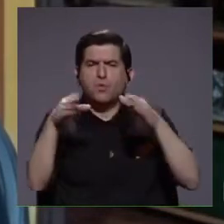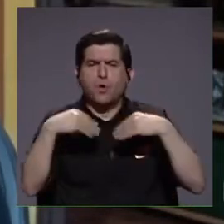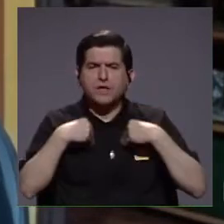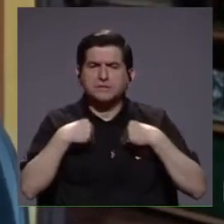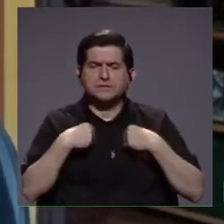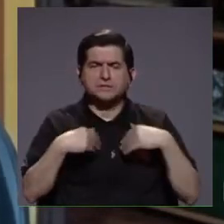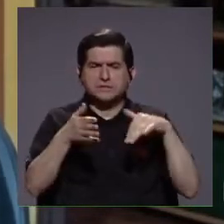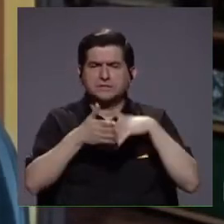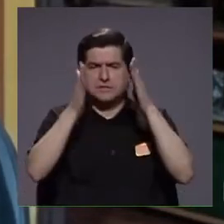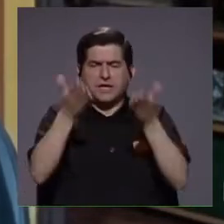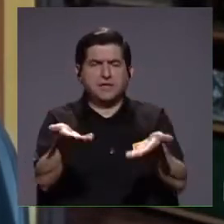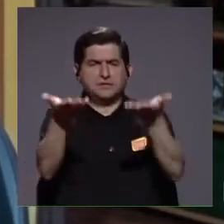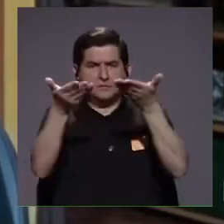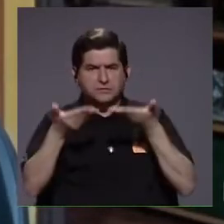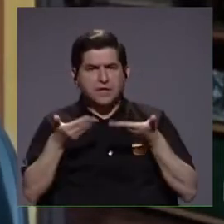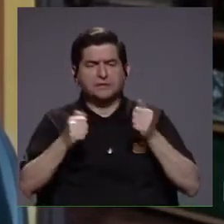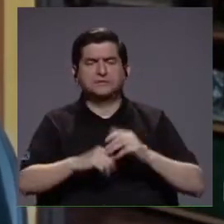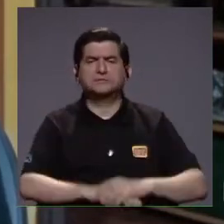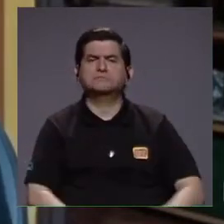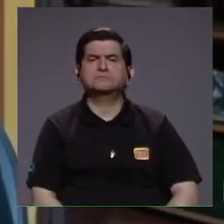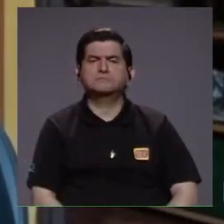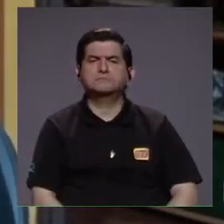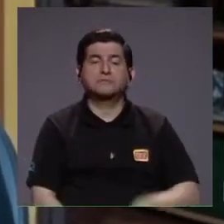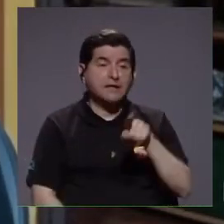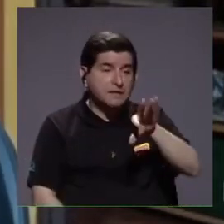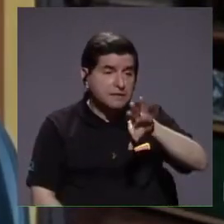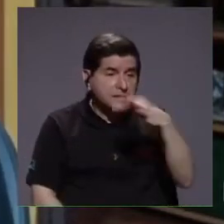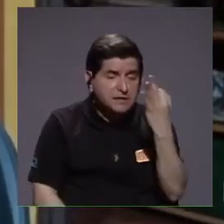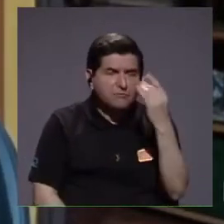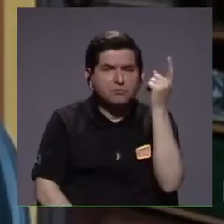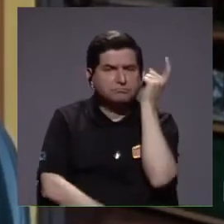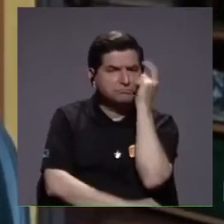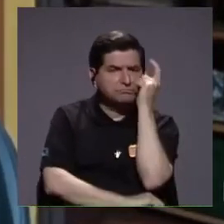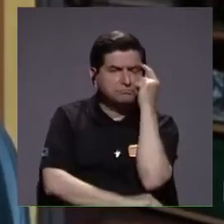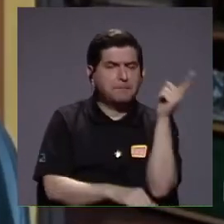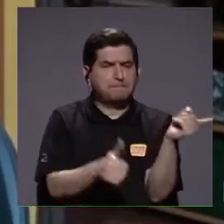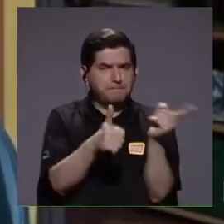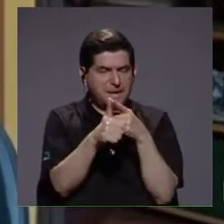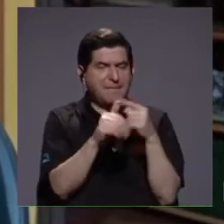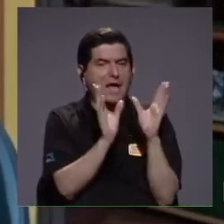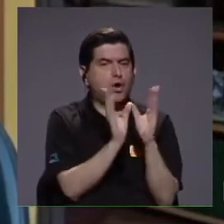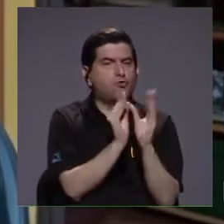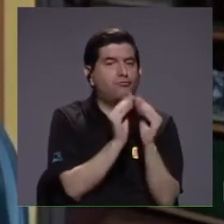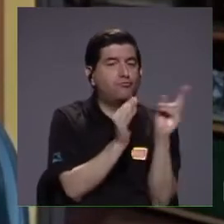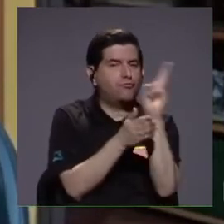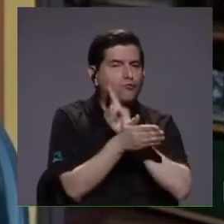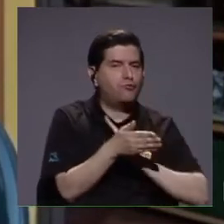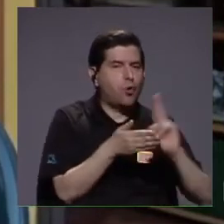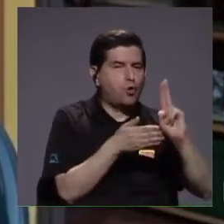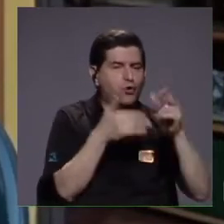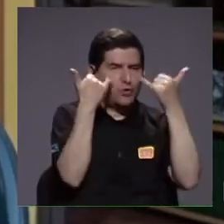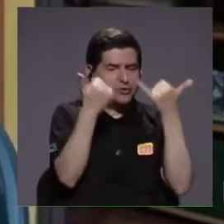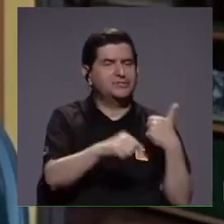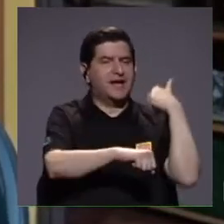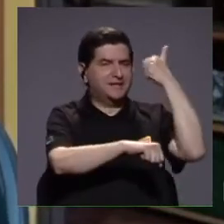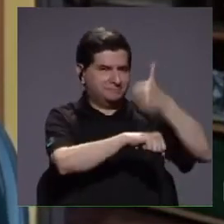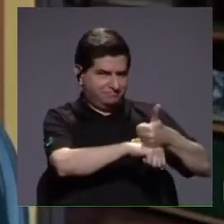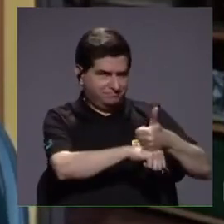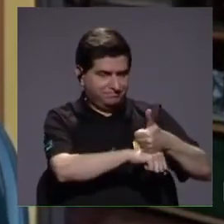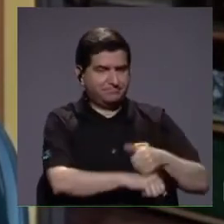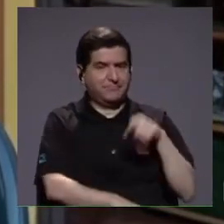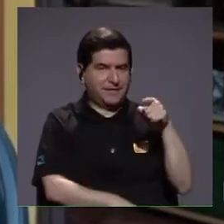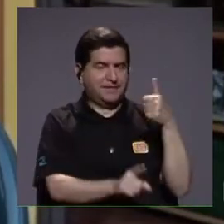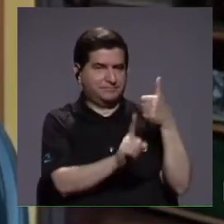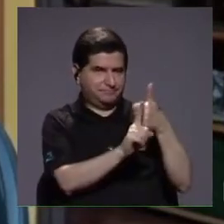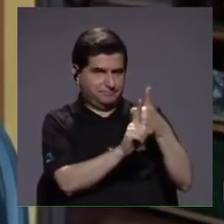propuesta del movimiento estudiantil para que sea considerada primero en un foro universitario que ya está